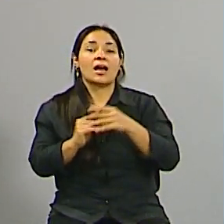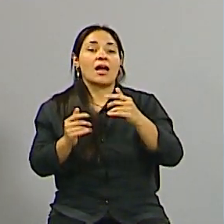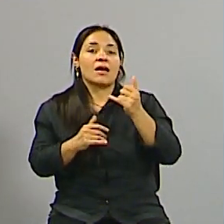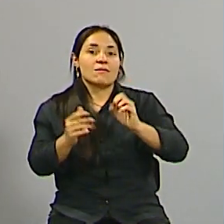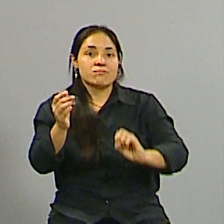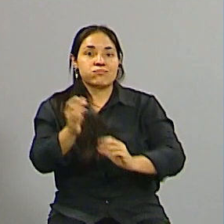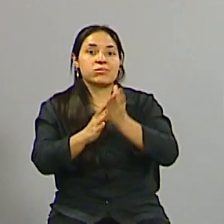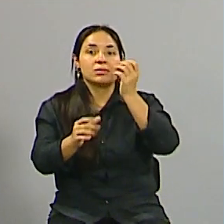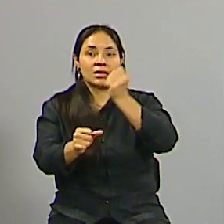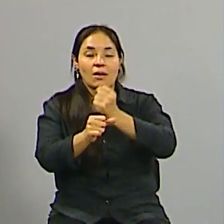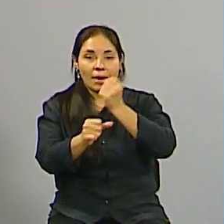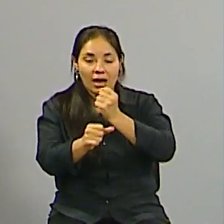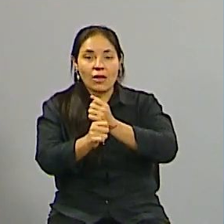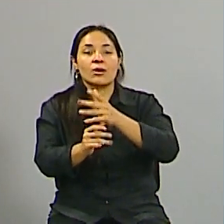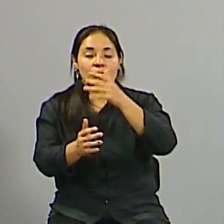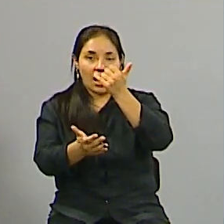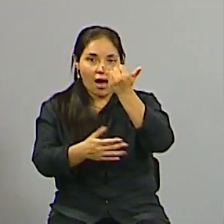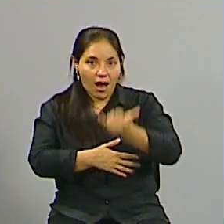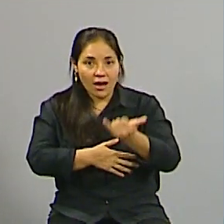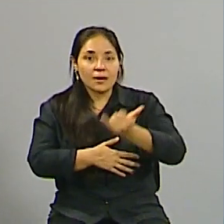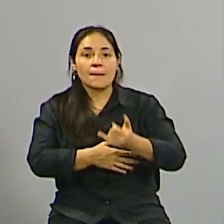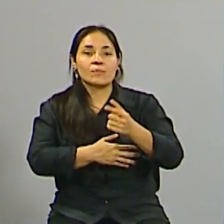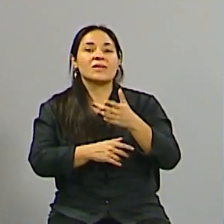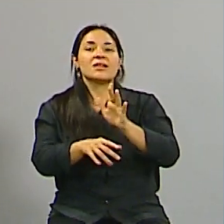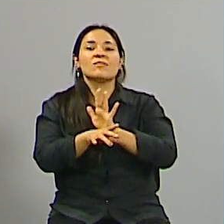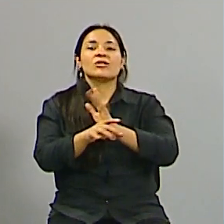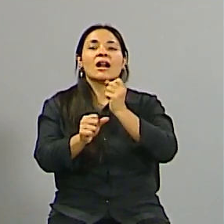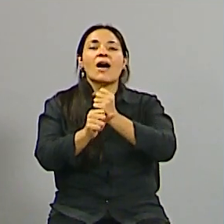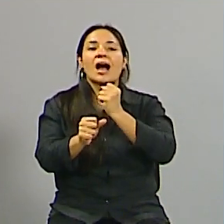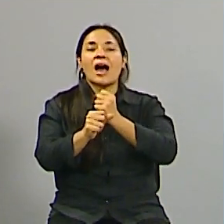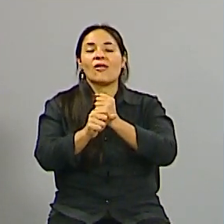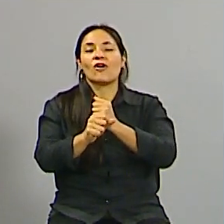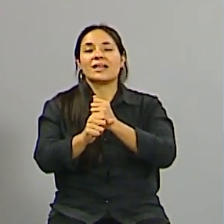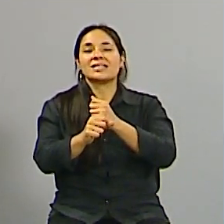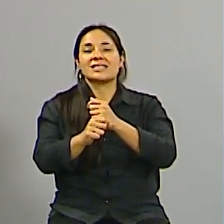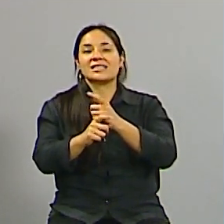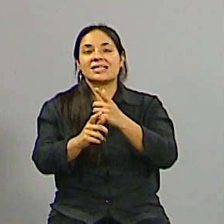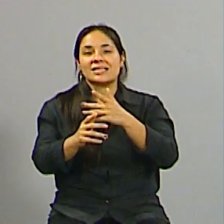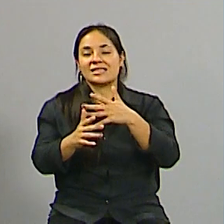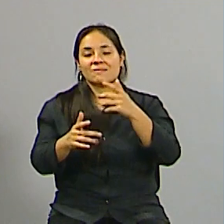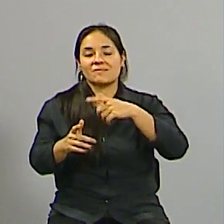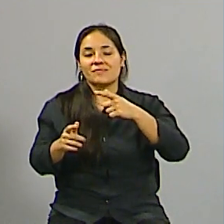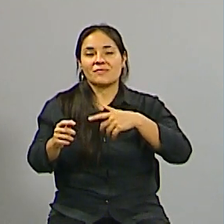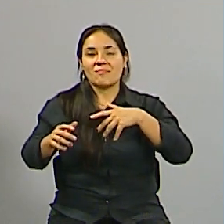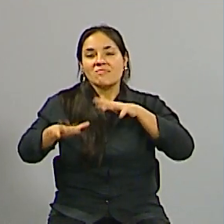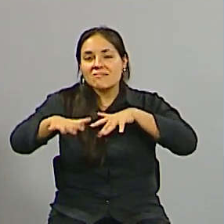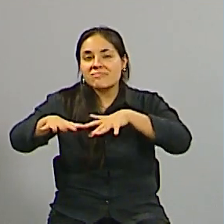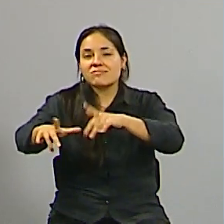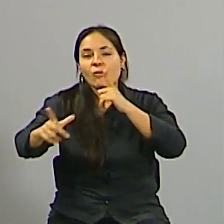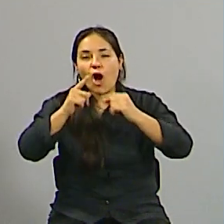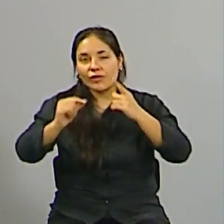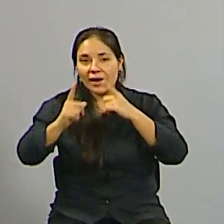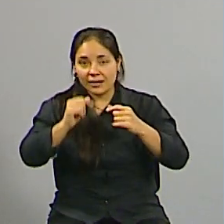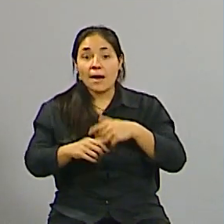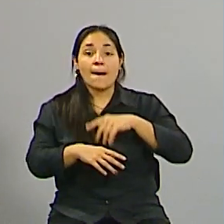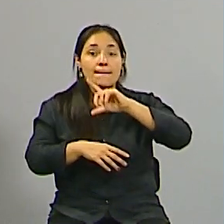de trabajadores ocupados, o lo que se llamó en su momento movimiento piquetero, ¿sí? Es decir, ante un nuevo fenómeno social en un país que siempre